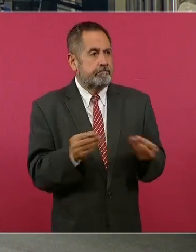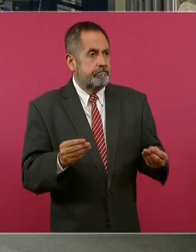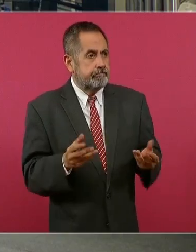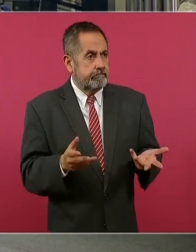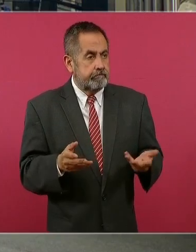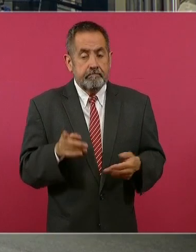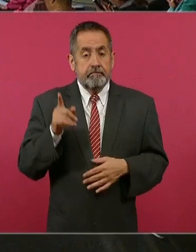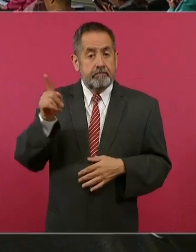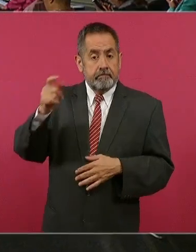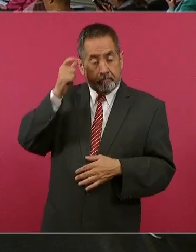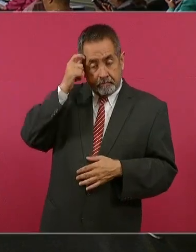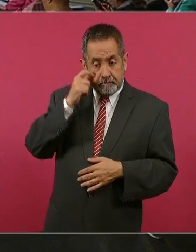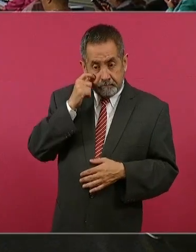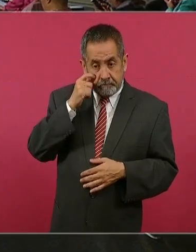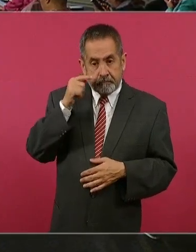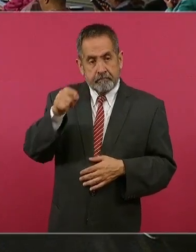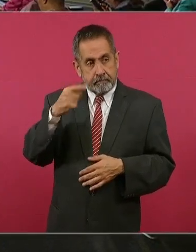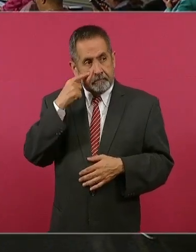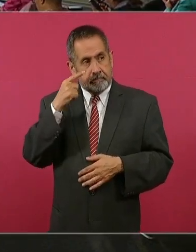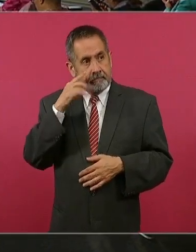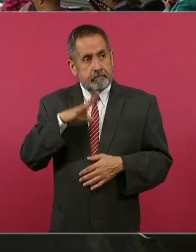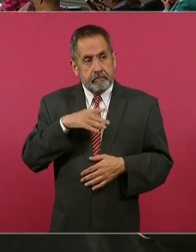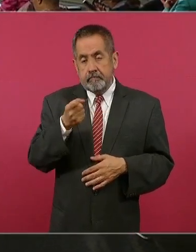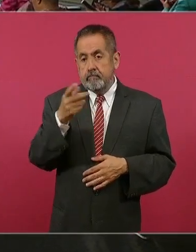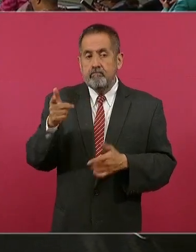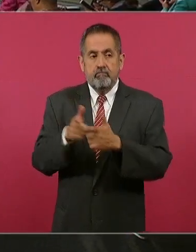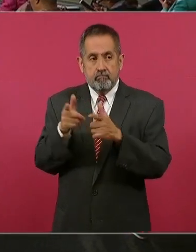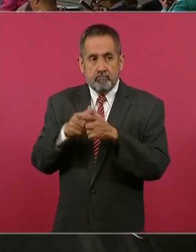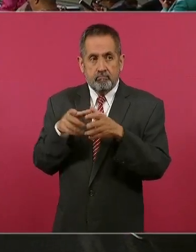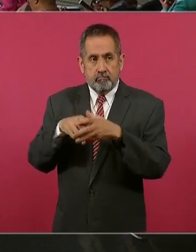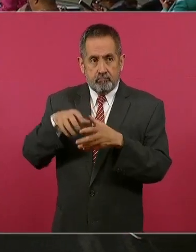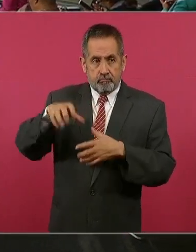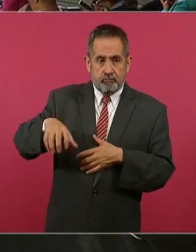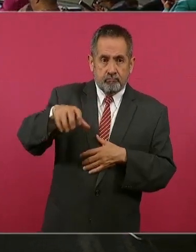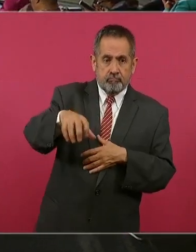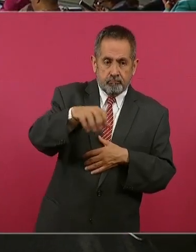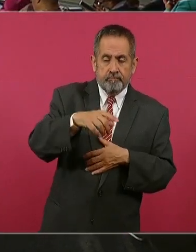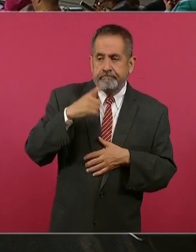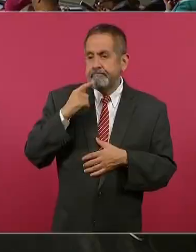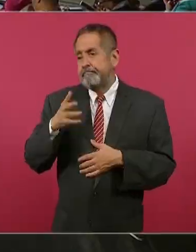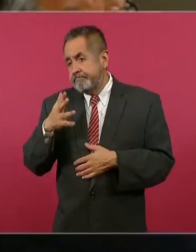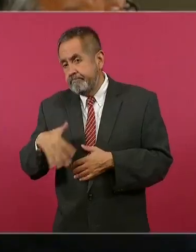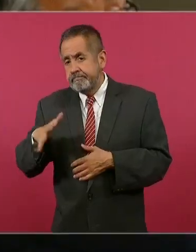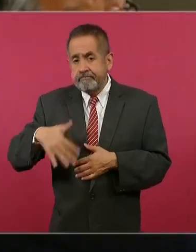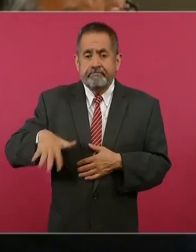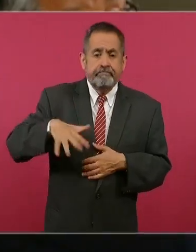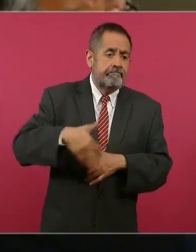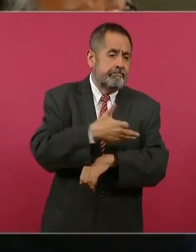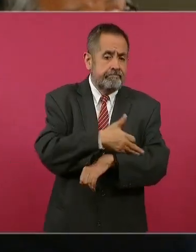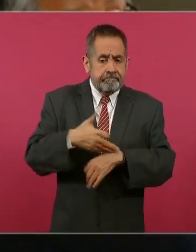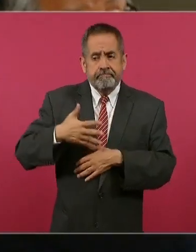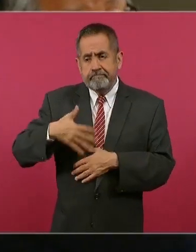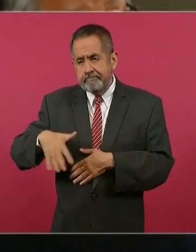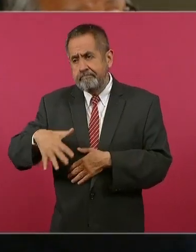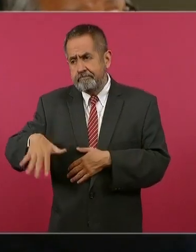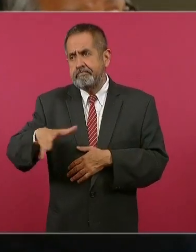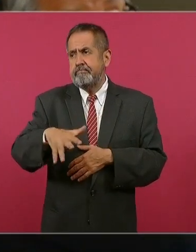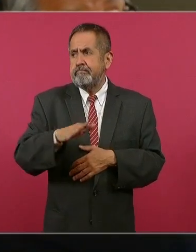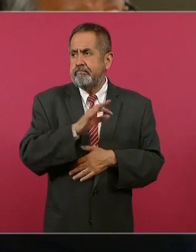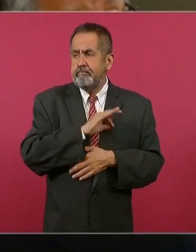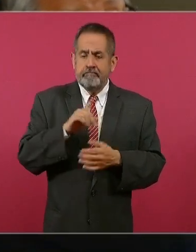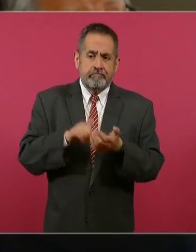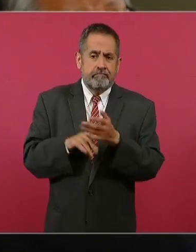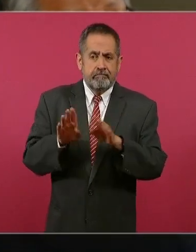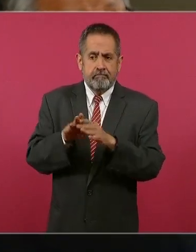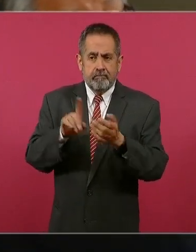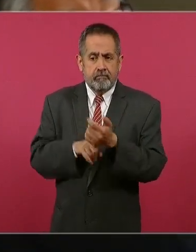En Guerrero, en particular, hay varios colectivos que se encuentran buscando a sus seres queridos. Aproximadamente hay un